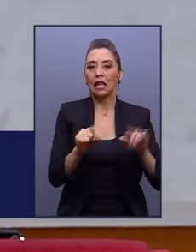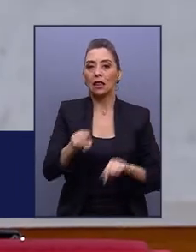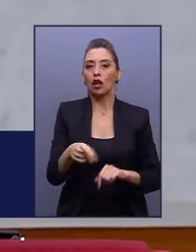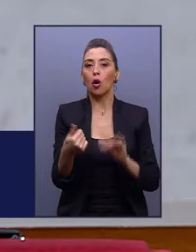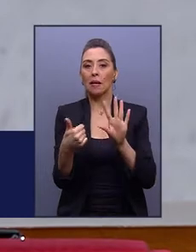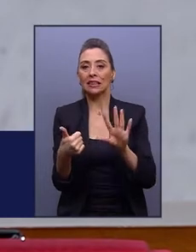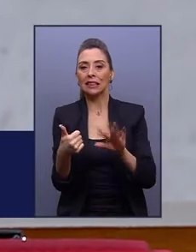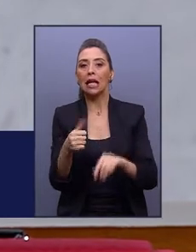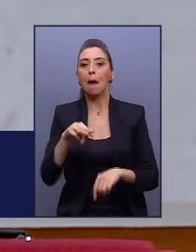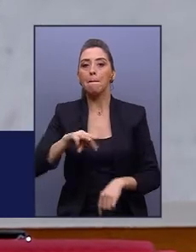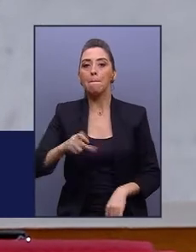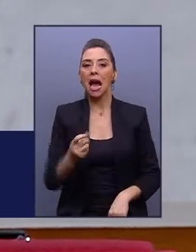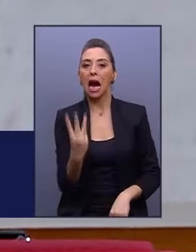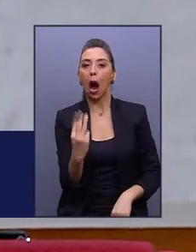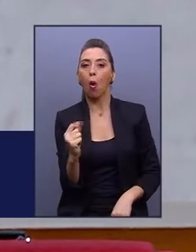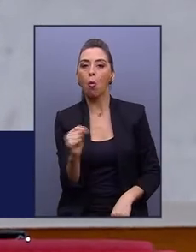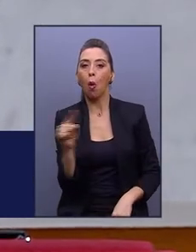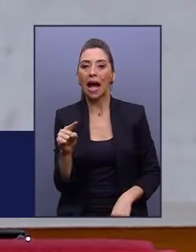megawatt hora.